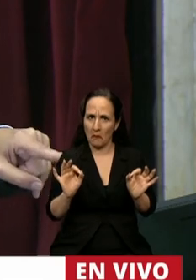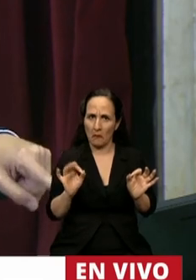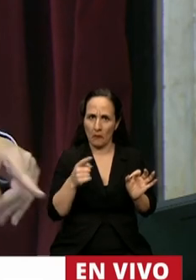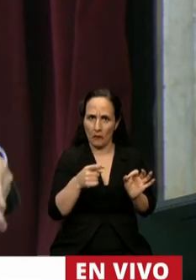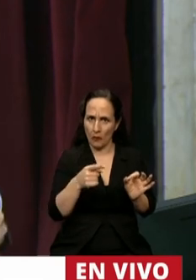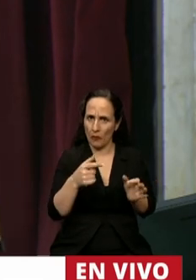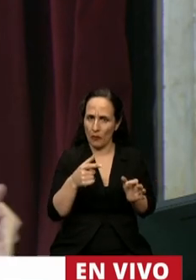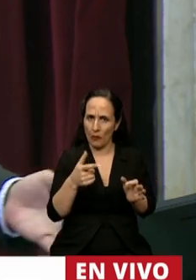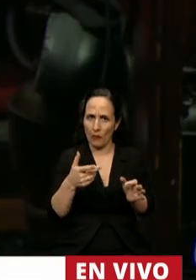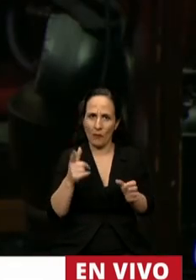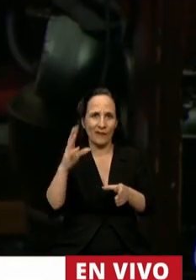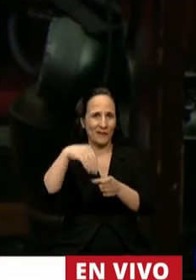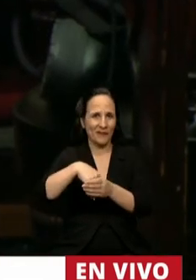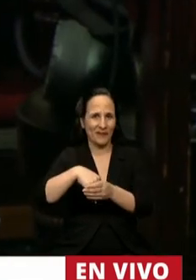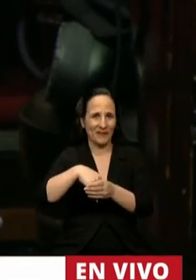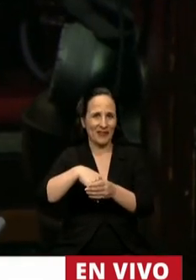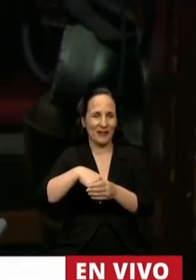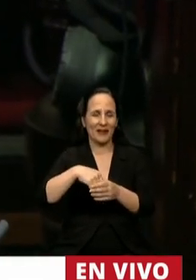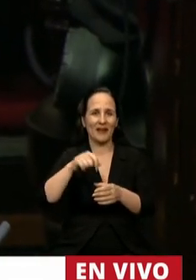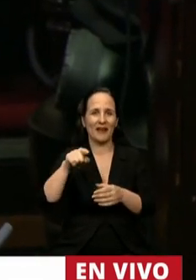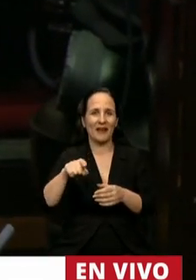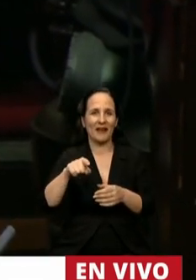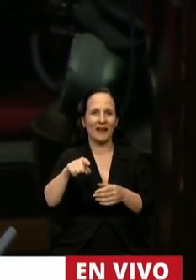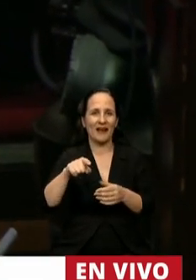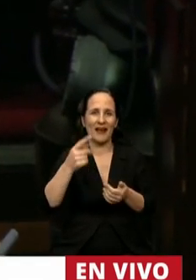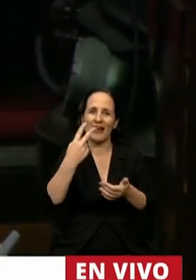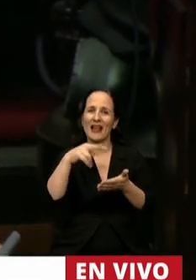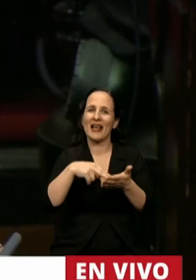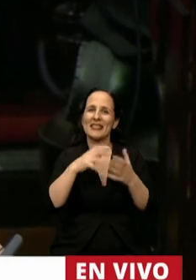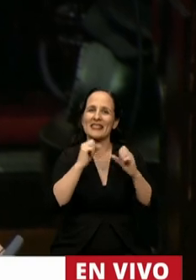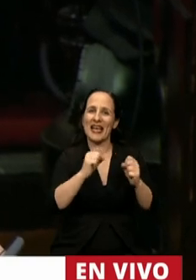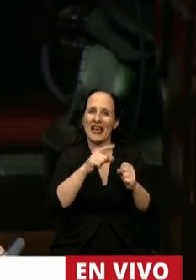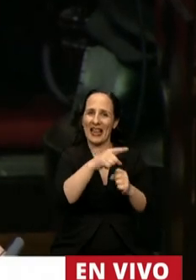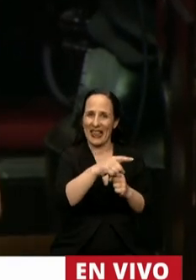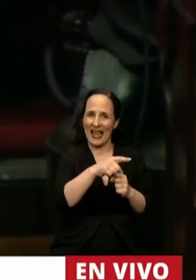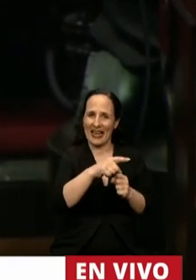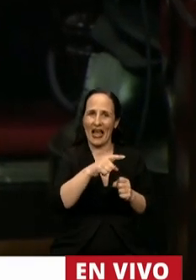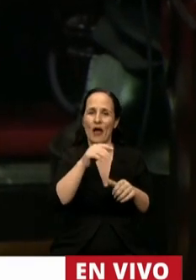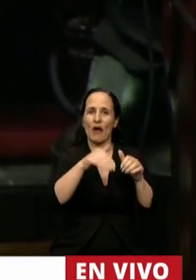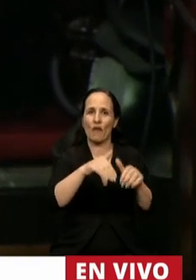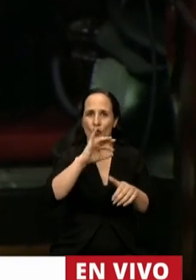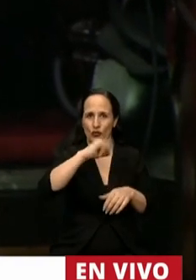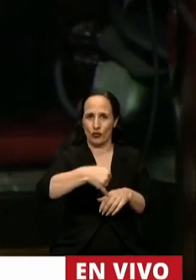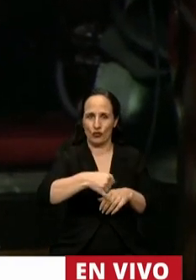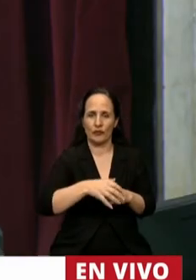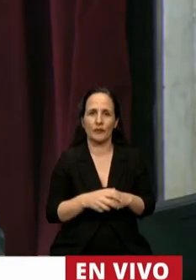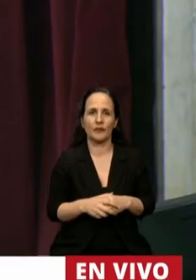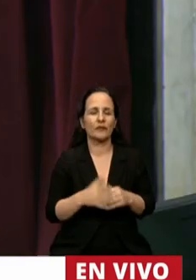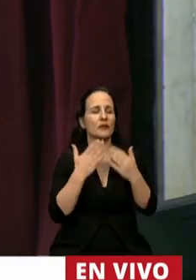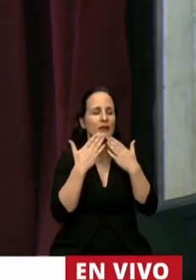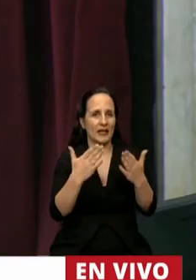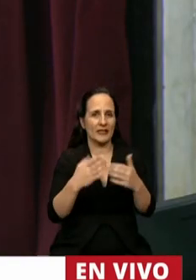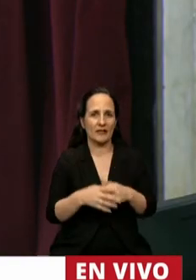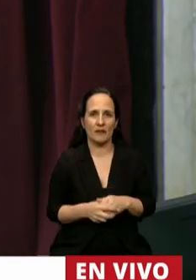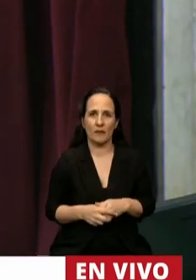voto, digamos, aparece dentro de lo que estaba leyendo por secretaría, los votos afirmativos. Perfecto.